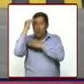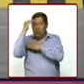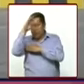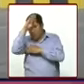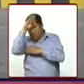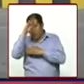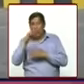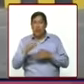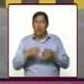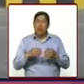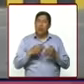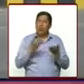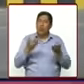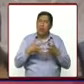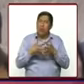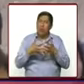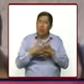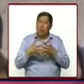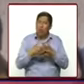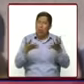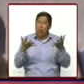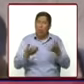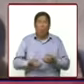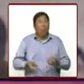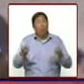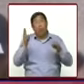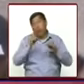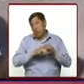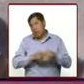están los 13 puntos de bloqueo.